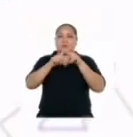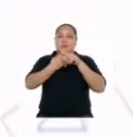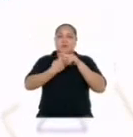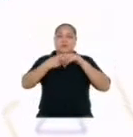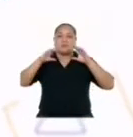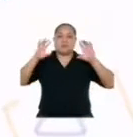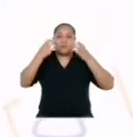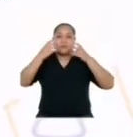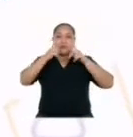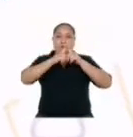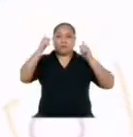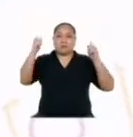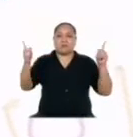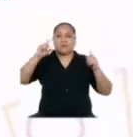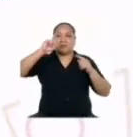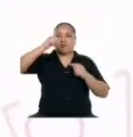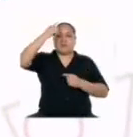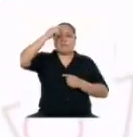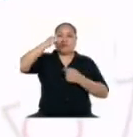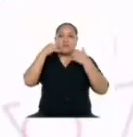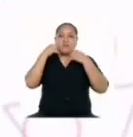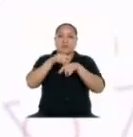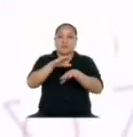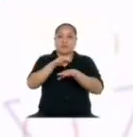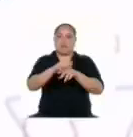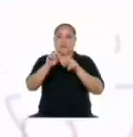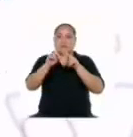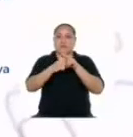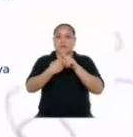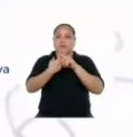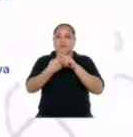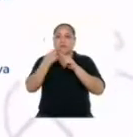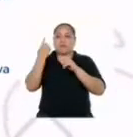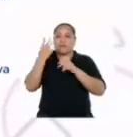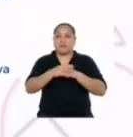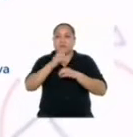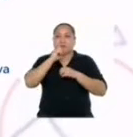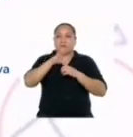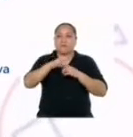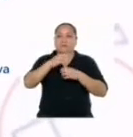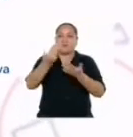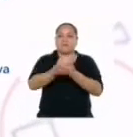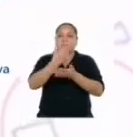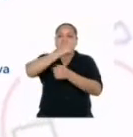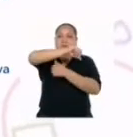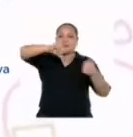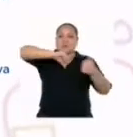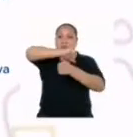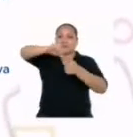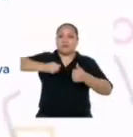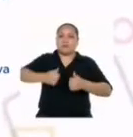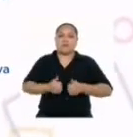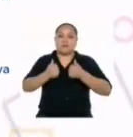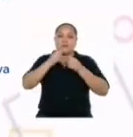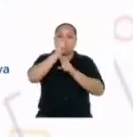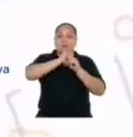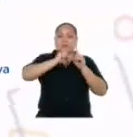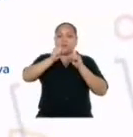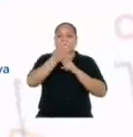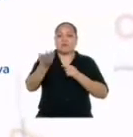remotas. El 1 de julio se dio inicio a lo que se denomina la nueva convivencia social.